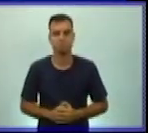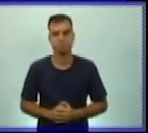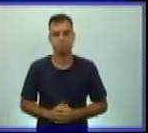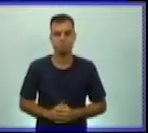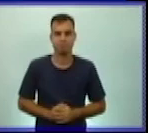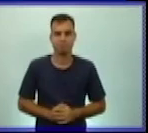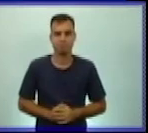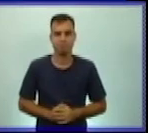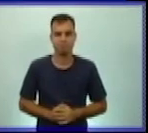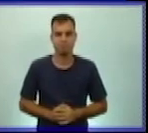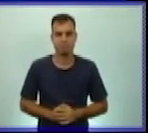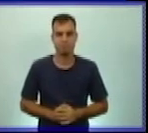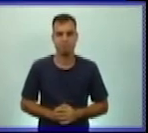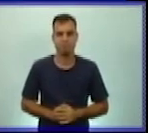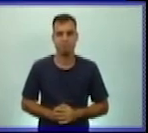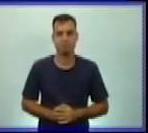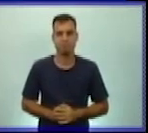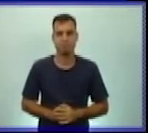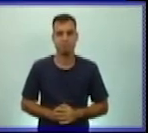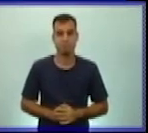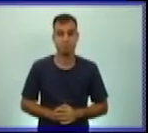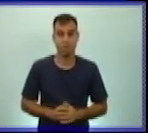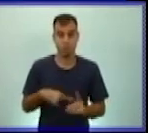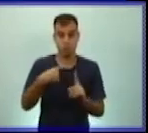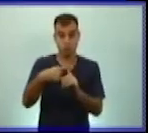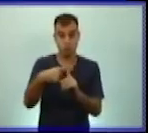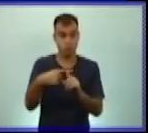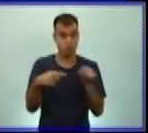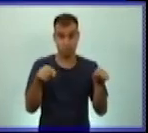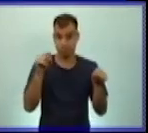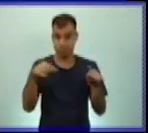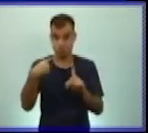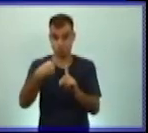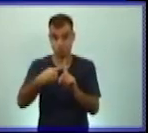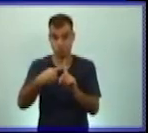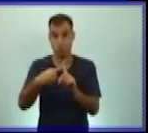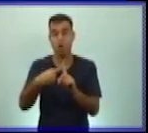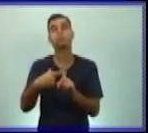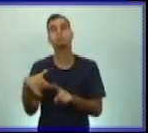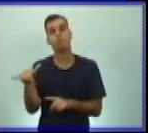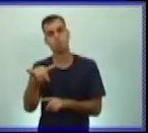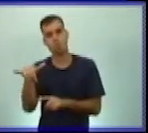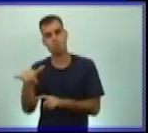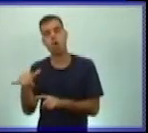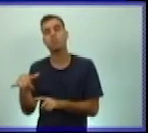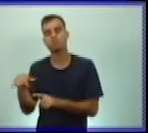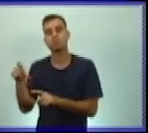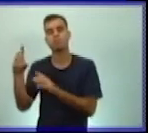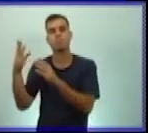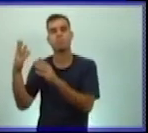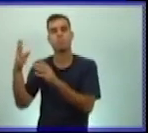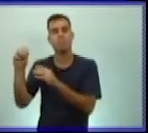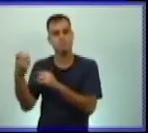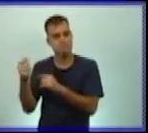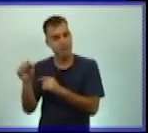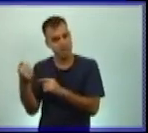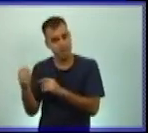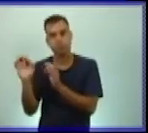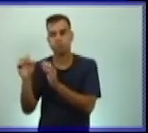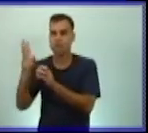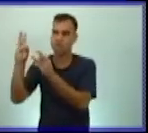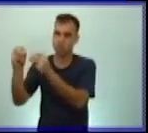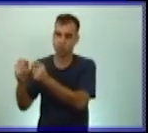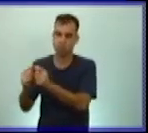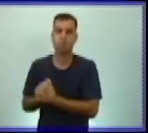reaccionan es igual a la suma de las masas de las sustancias que se producen. Pero en este caso tenemos una reacción donde